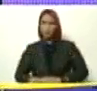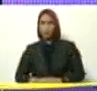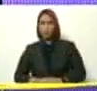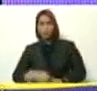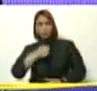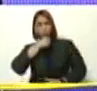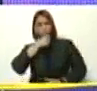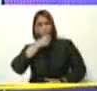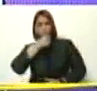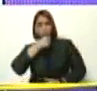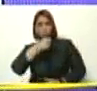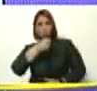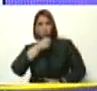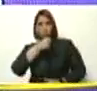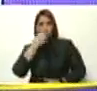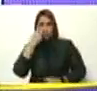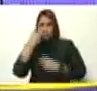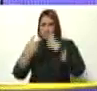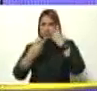cubriendo sucesos en las calles.